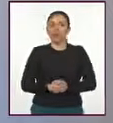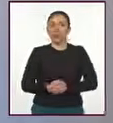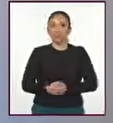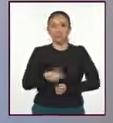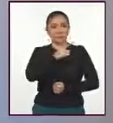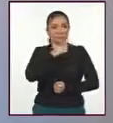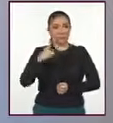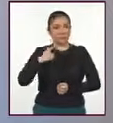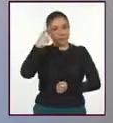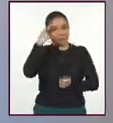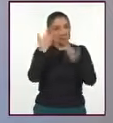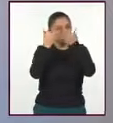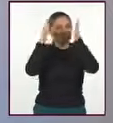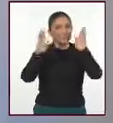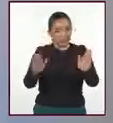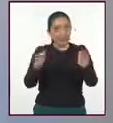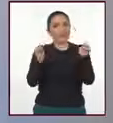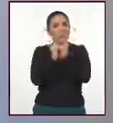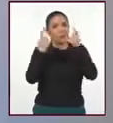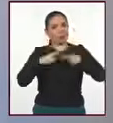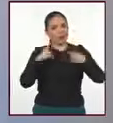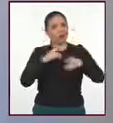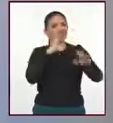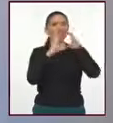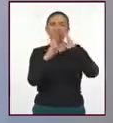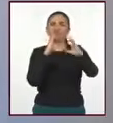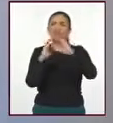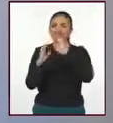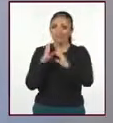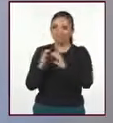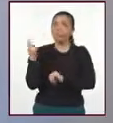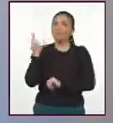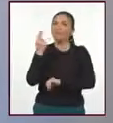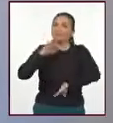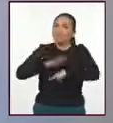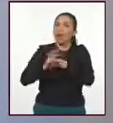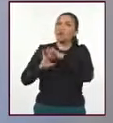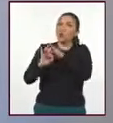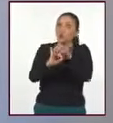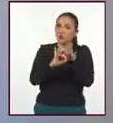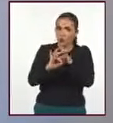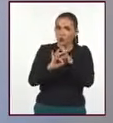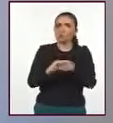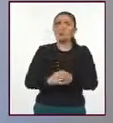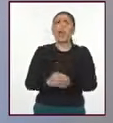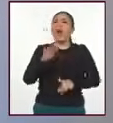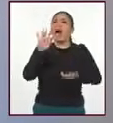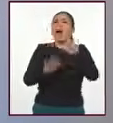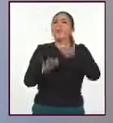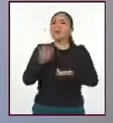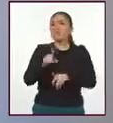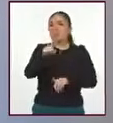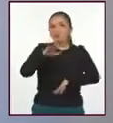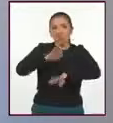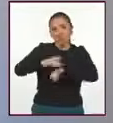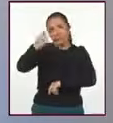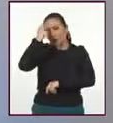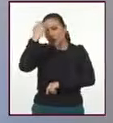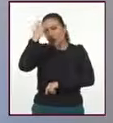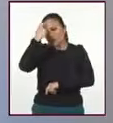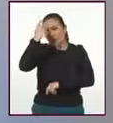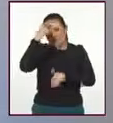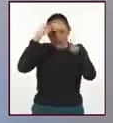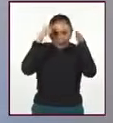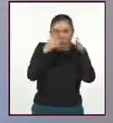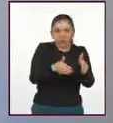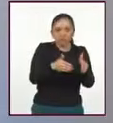tener más apertura con las demás personas y el tratar de estar más unidos. Hay veces que uno está muy centrado en